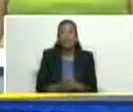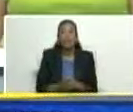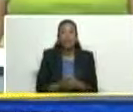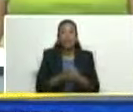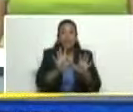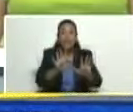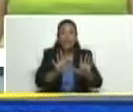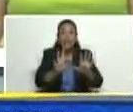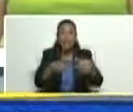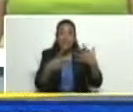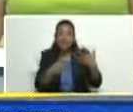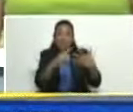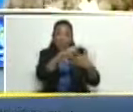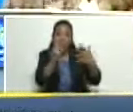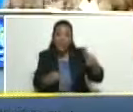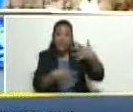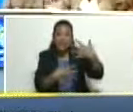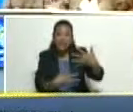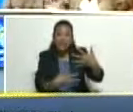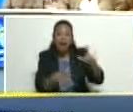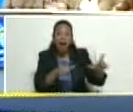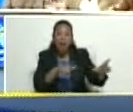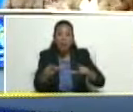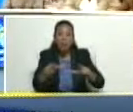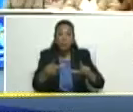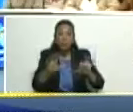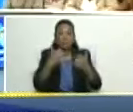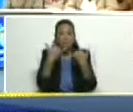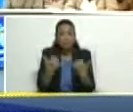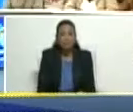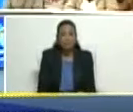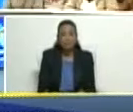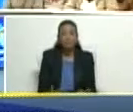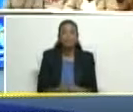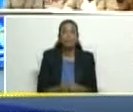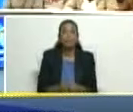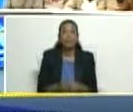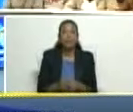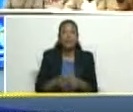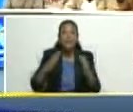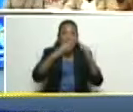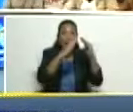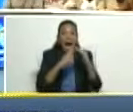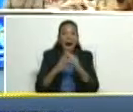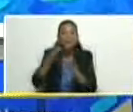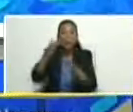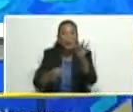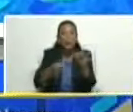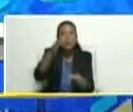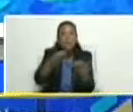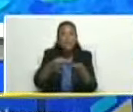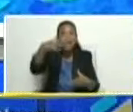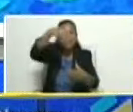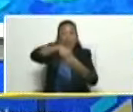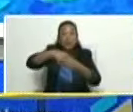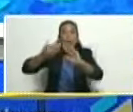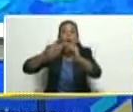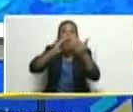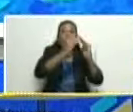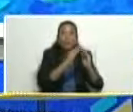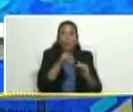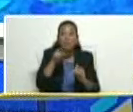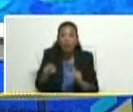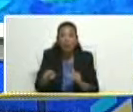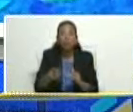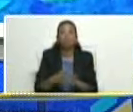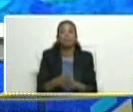vértice, la activación inmediata de las casas de justicia y paz,